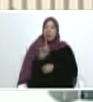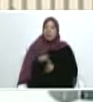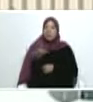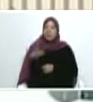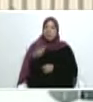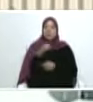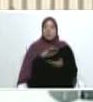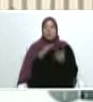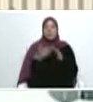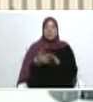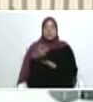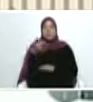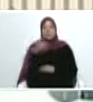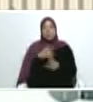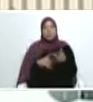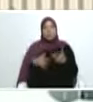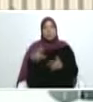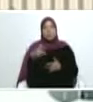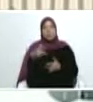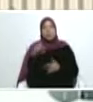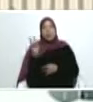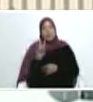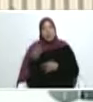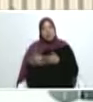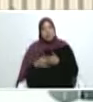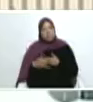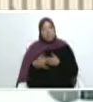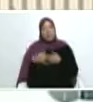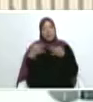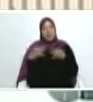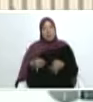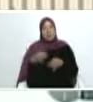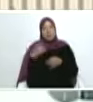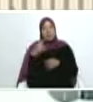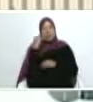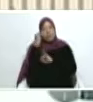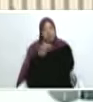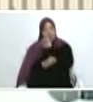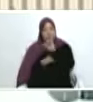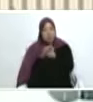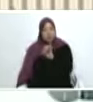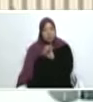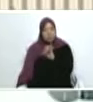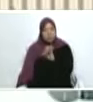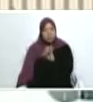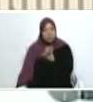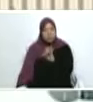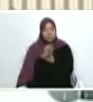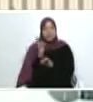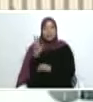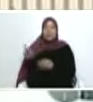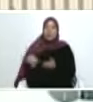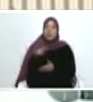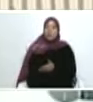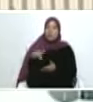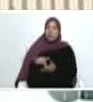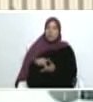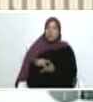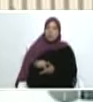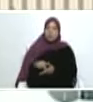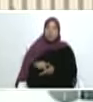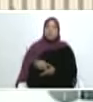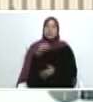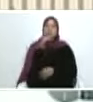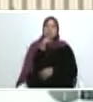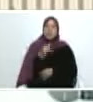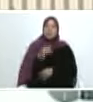con campañas sucias contra Venezuela, nacionales o internacionales. No nos dejemos distraer. Estamos